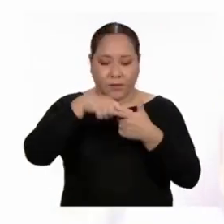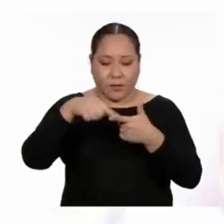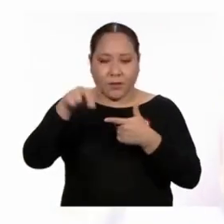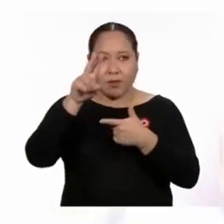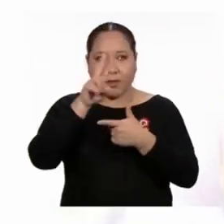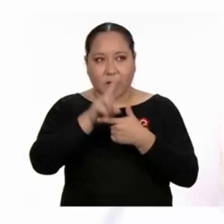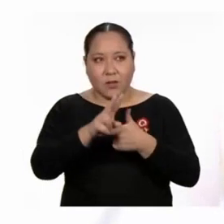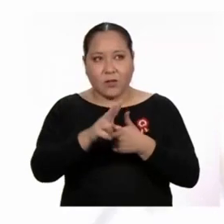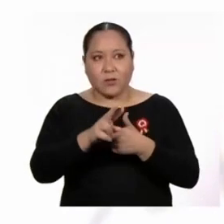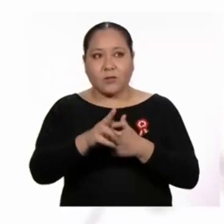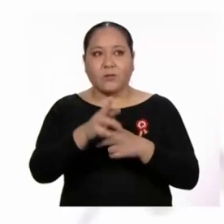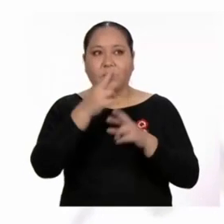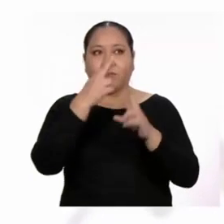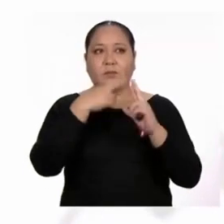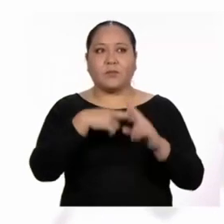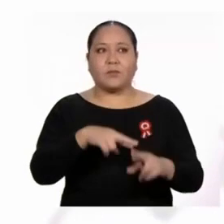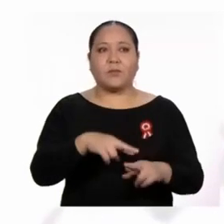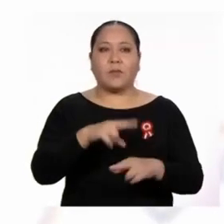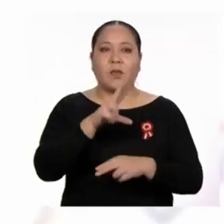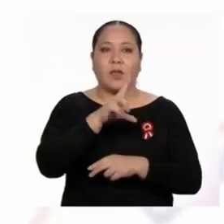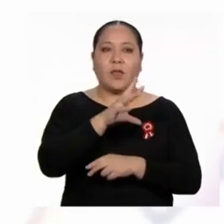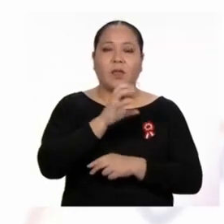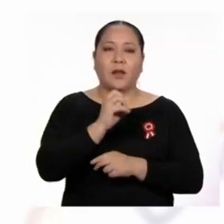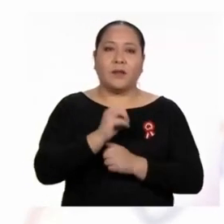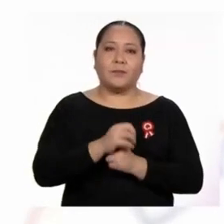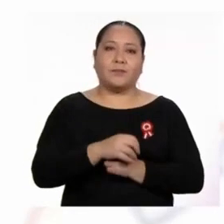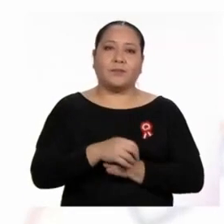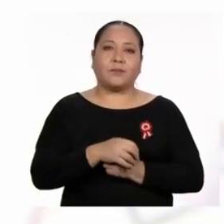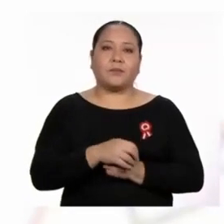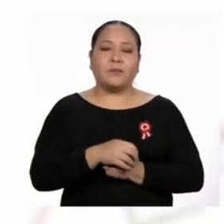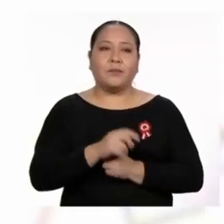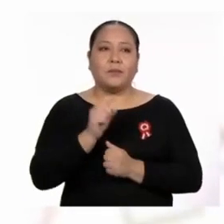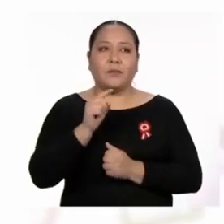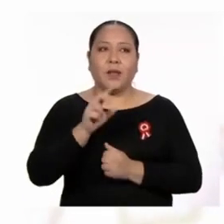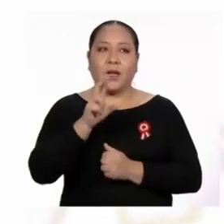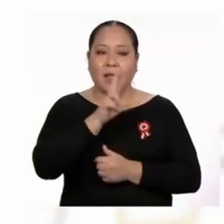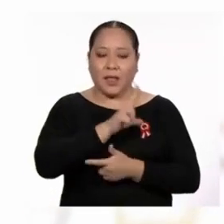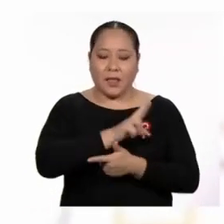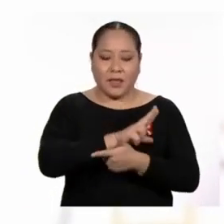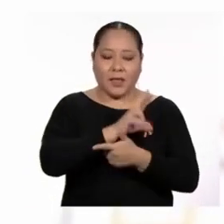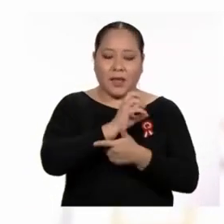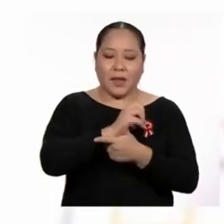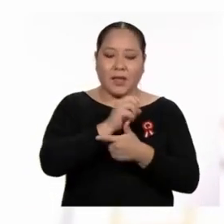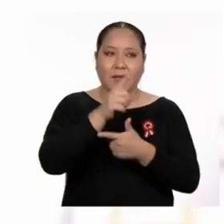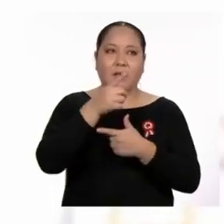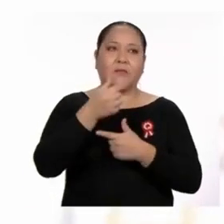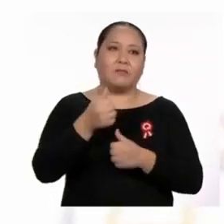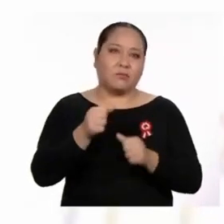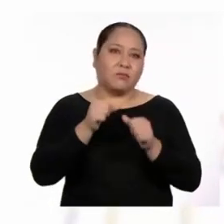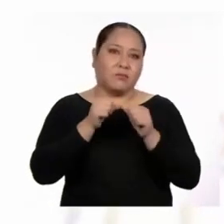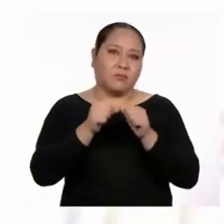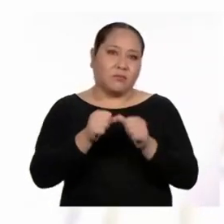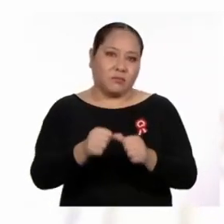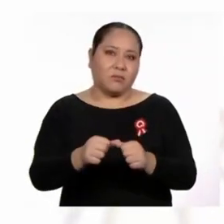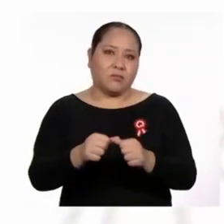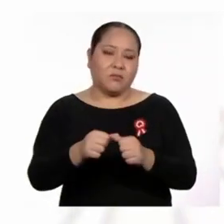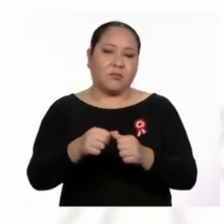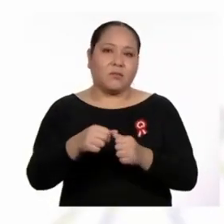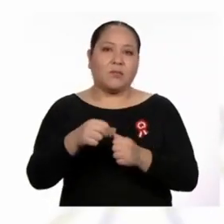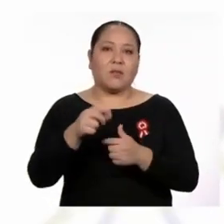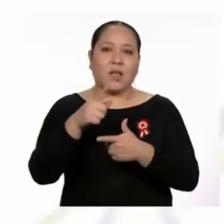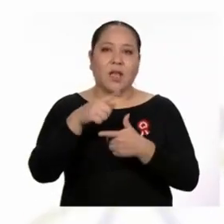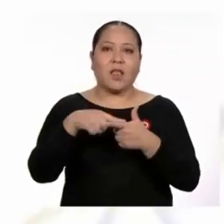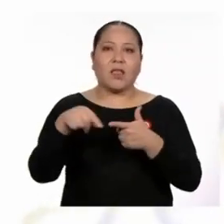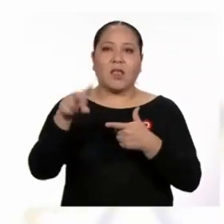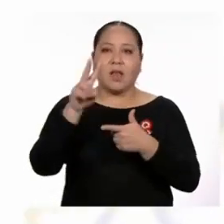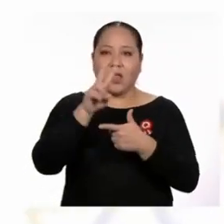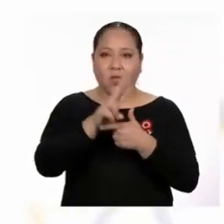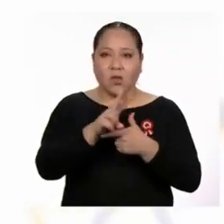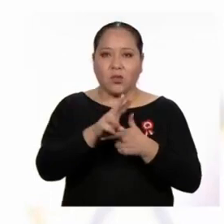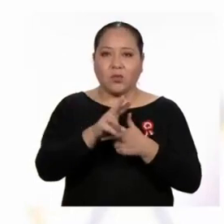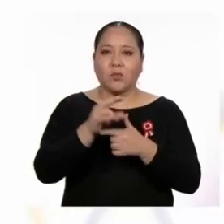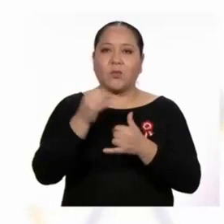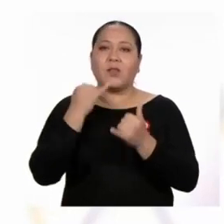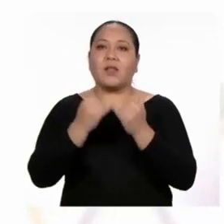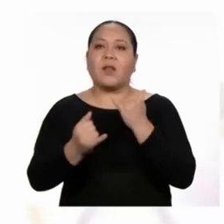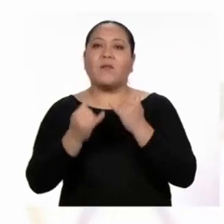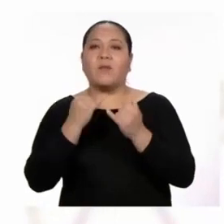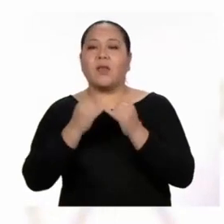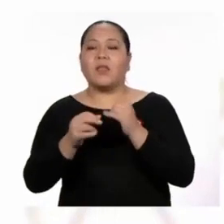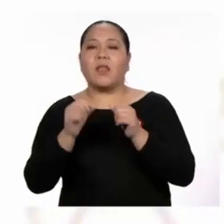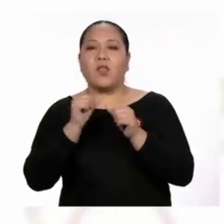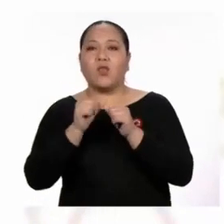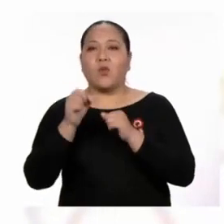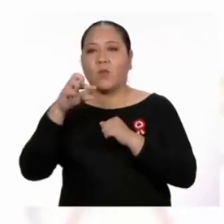como respuesta tenemos 30. Ahora 30. Sigue siendo divisible por 2 porque termina en cifra